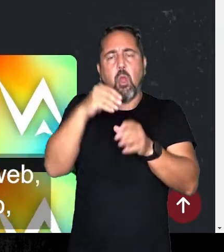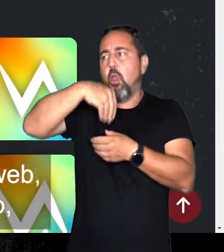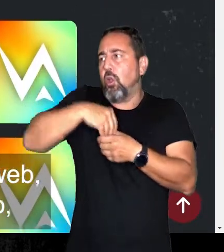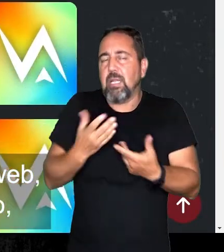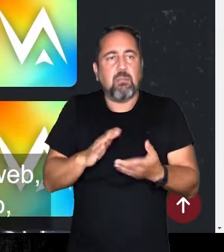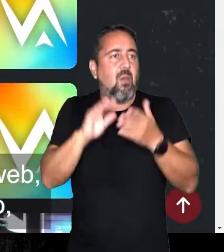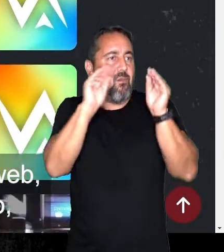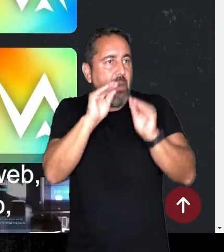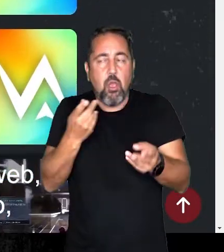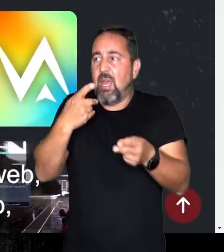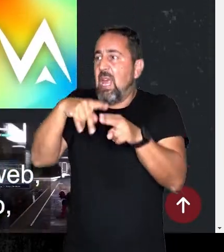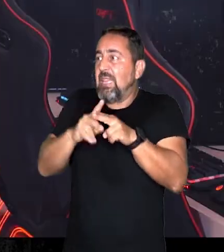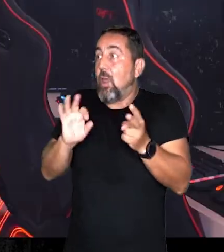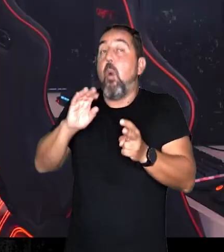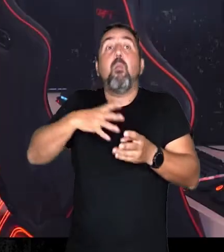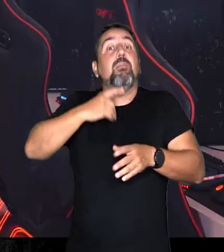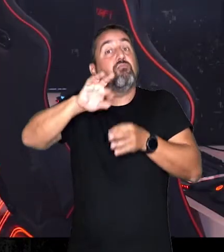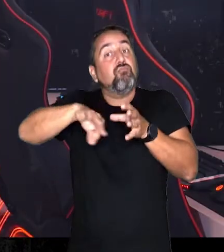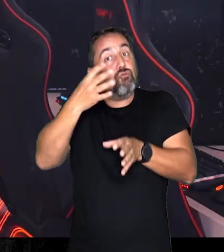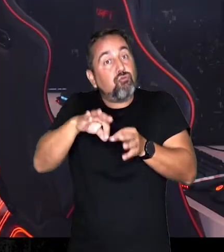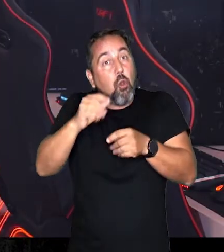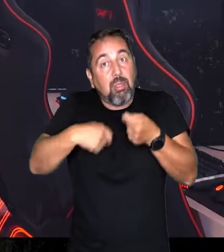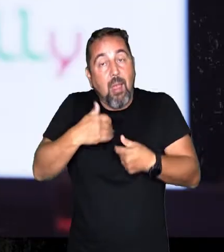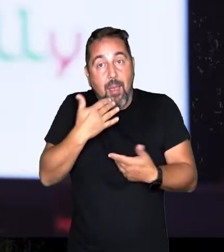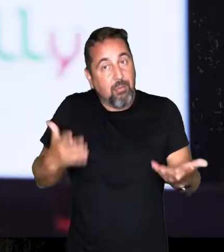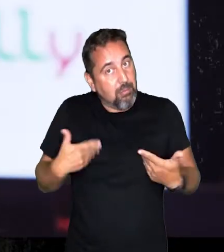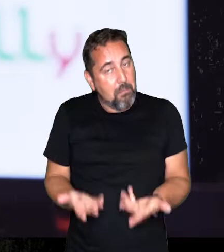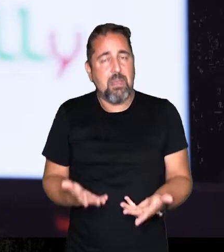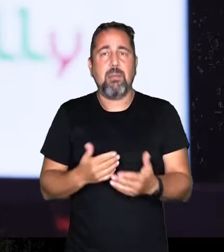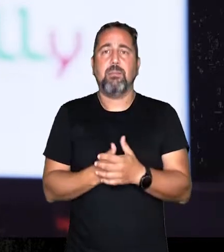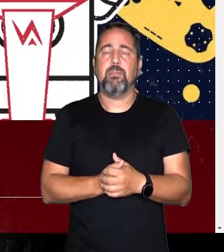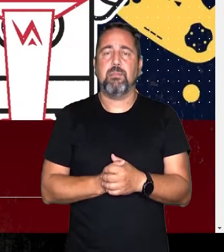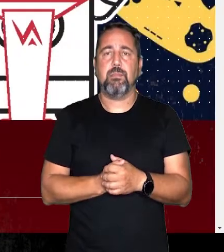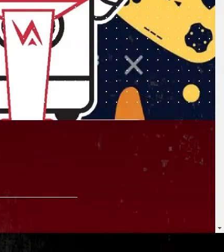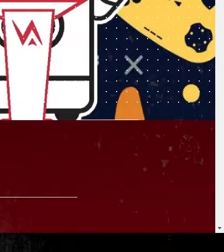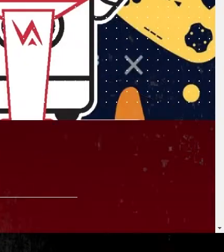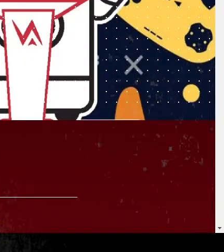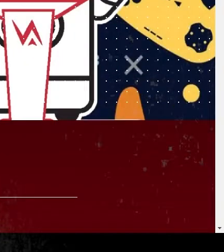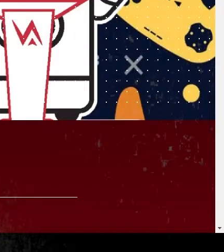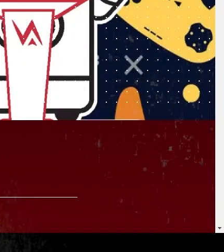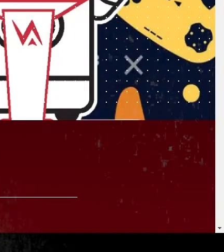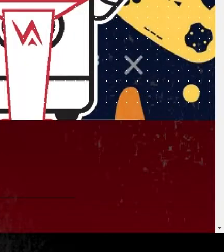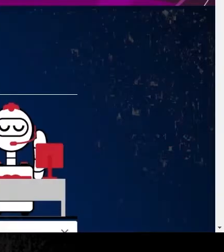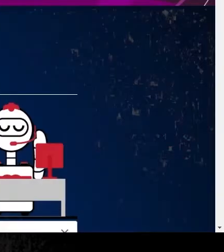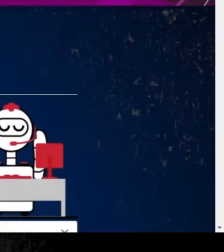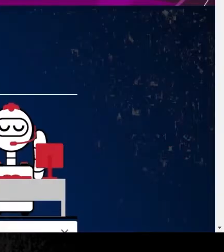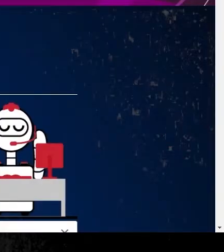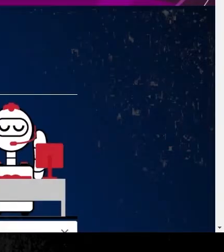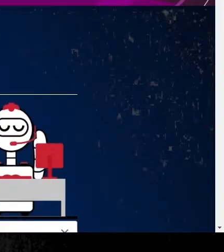nuevos contenidos en los que estamos trabajando, como formaciones, talleres o incluso sorteos.